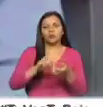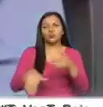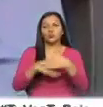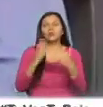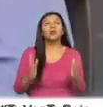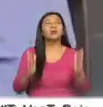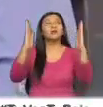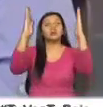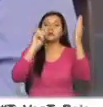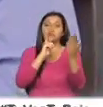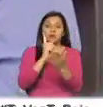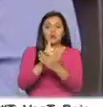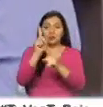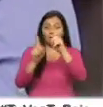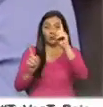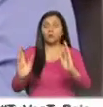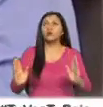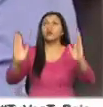abajo torres